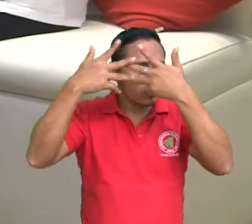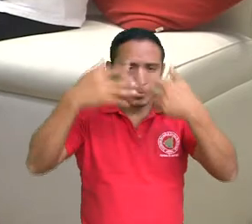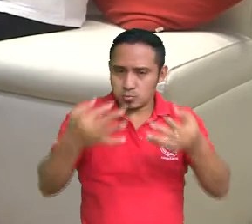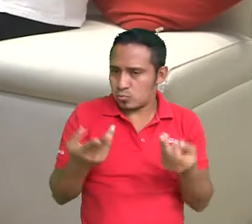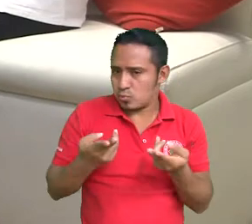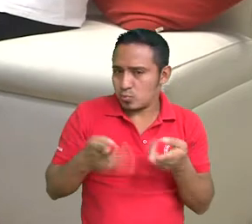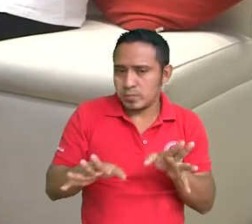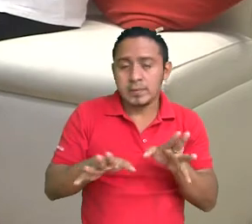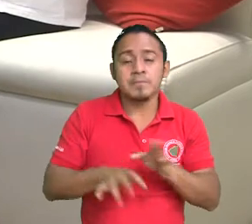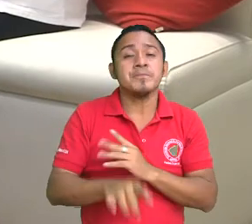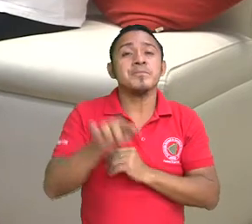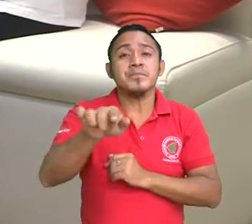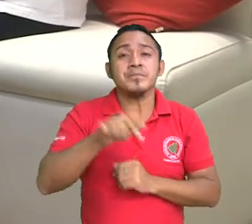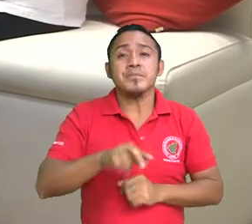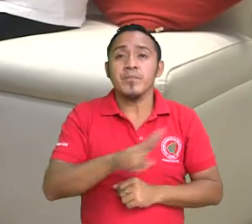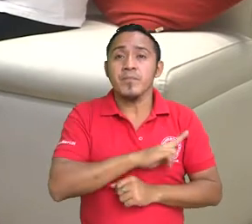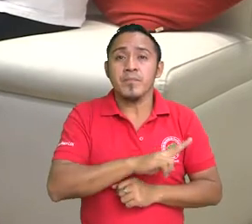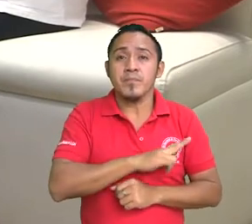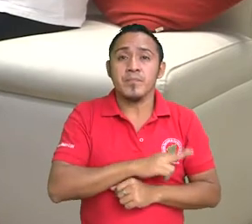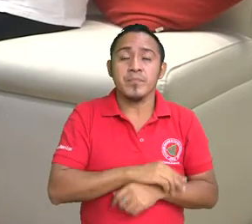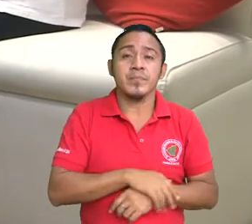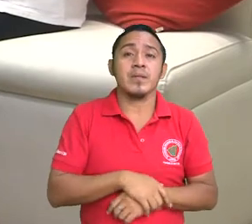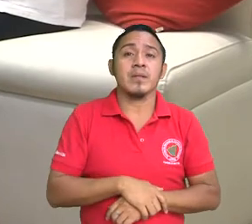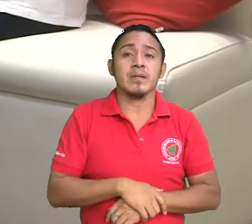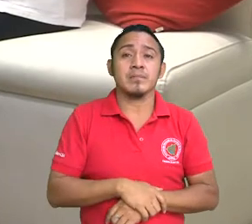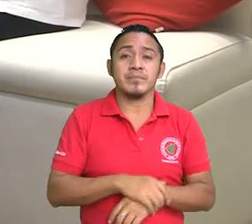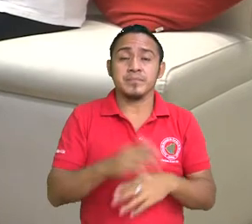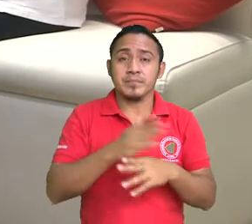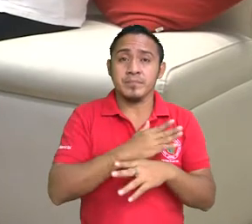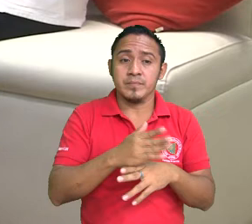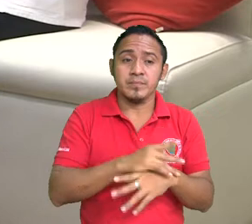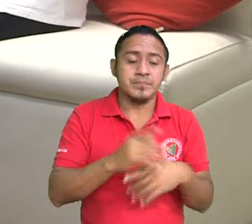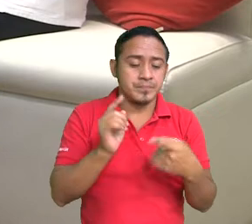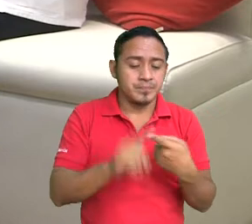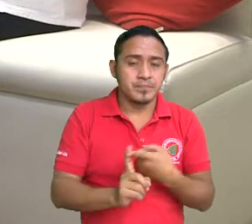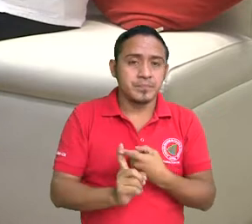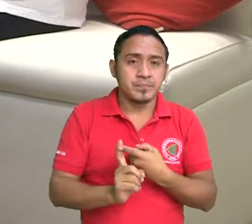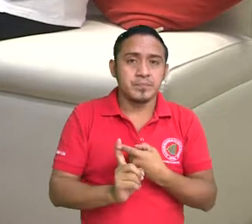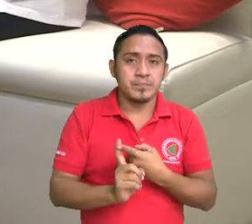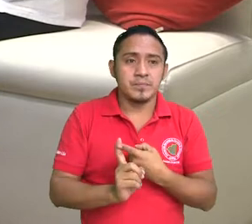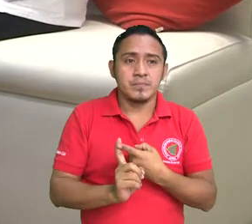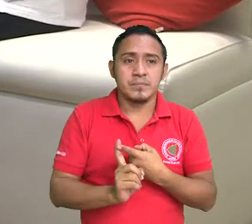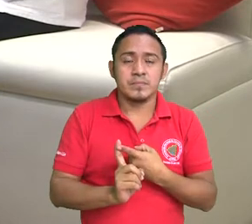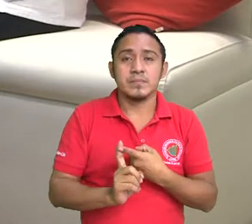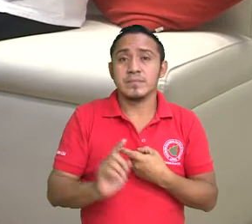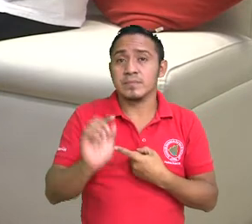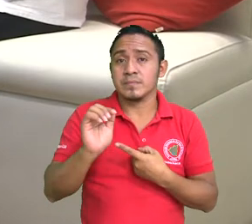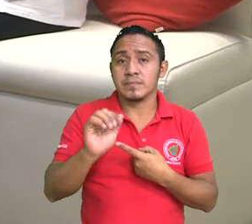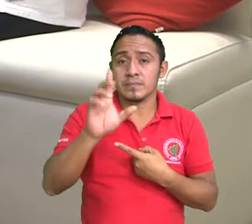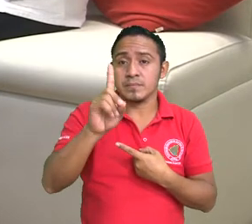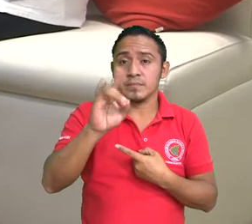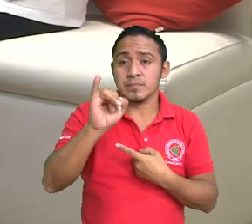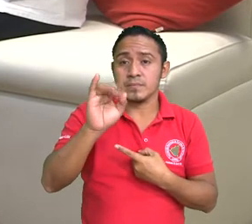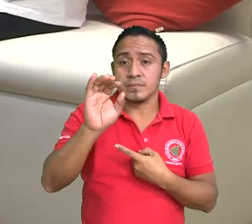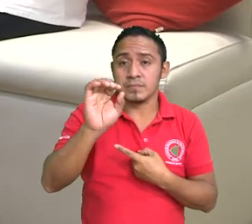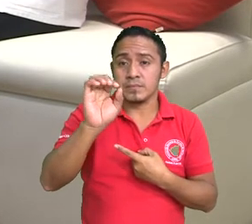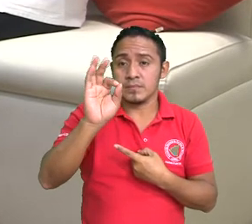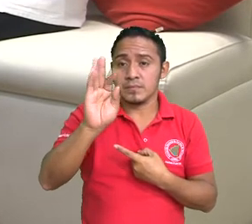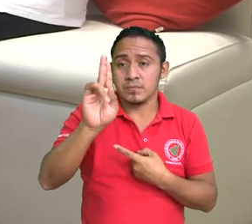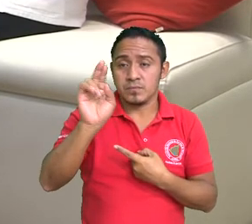de alopecia, pues ahí te estaba mencionando que hay varias causas. Puede ser una alopecia difusa que